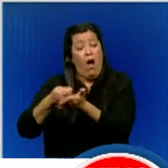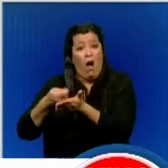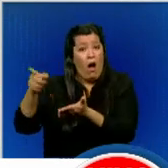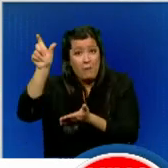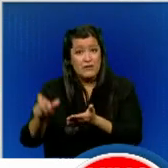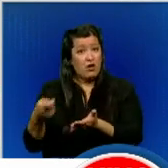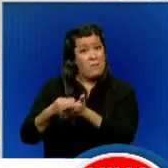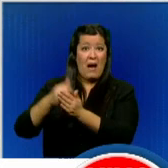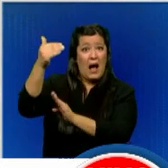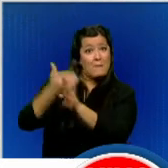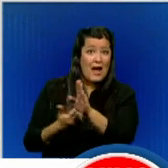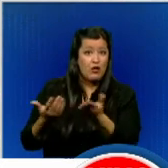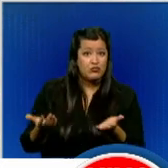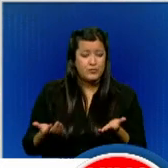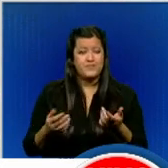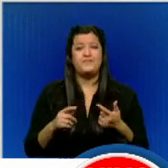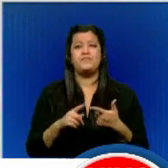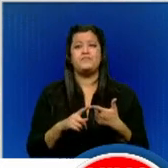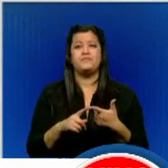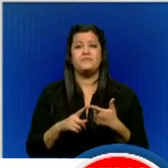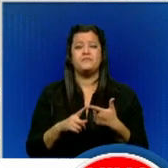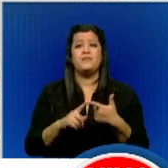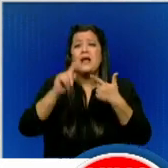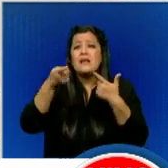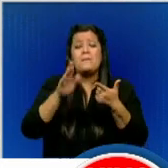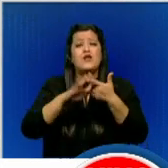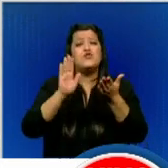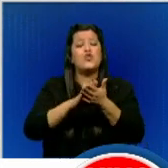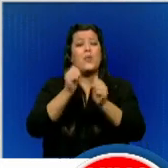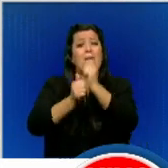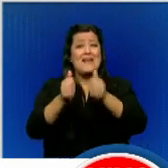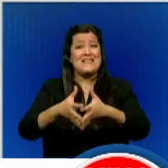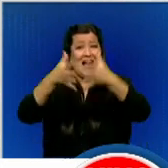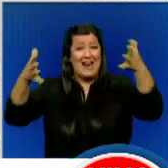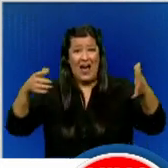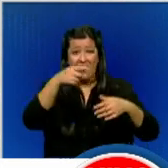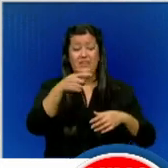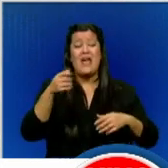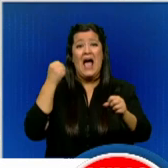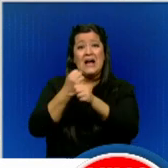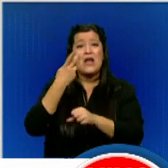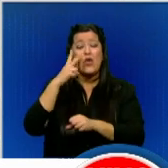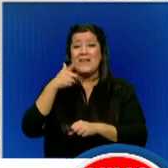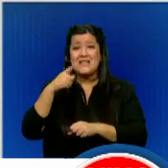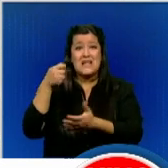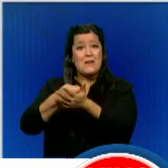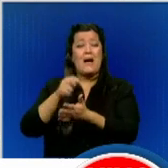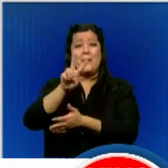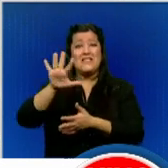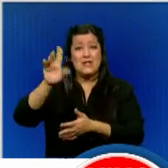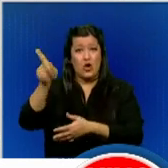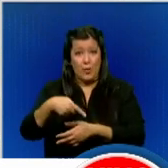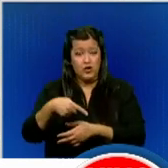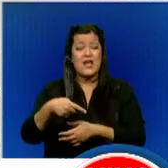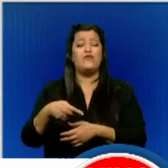distribuya dividendos en el caso de las grandes hasta 2017 pagaban 25 por ciento de